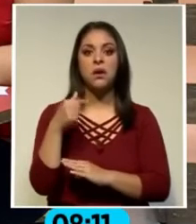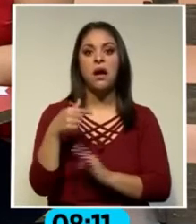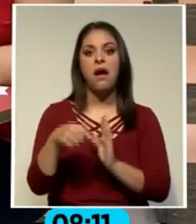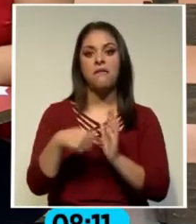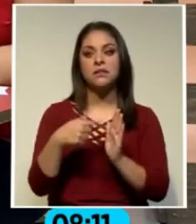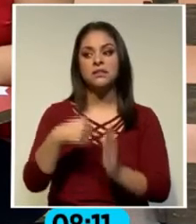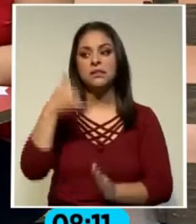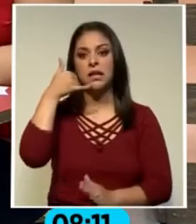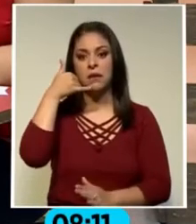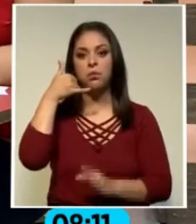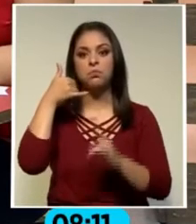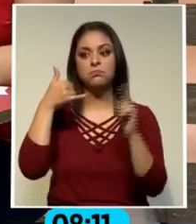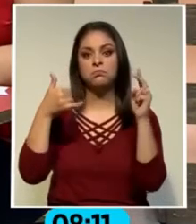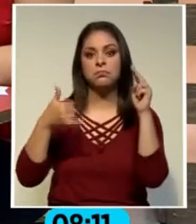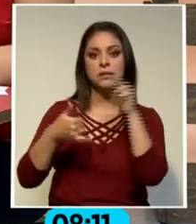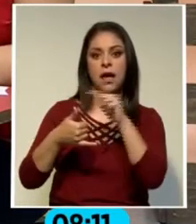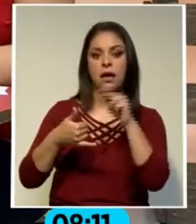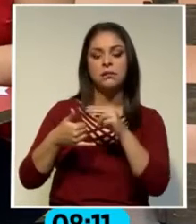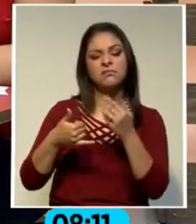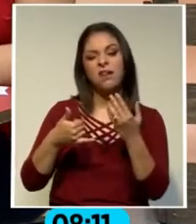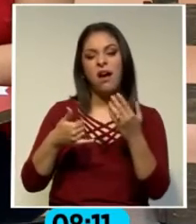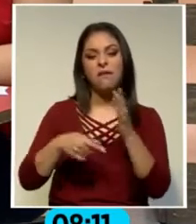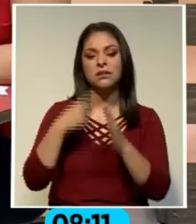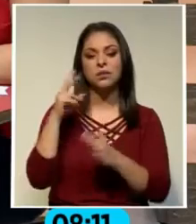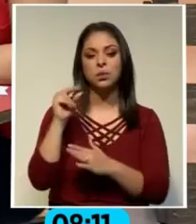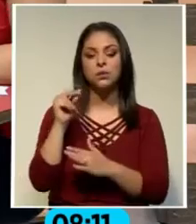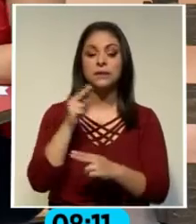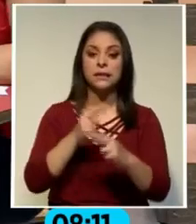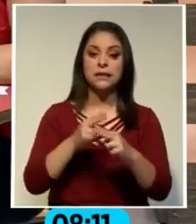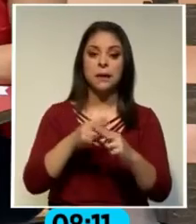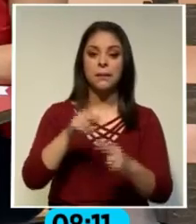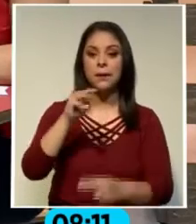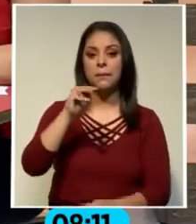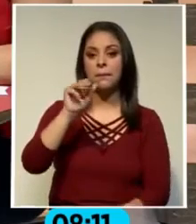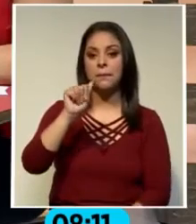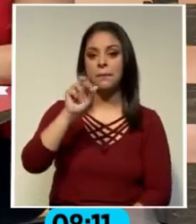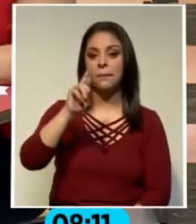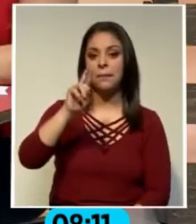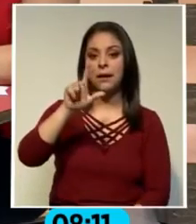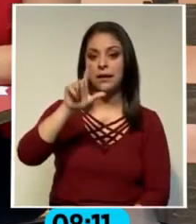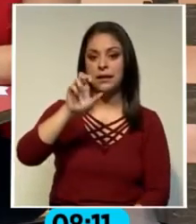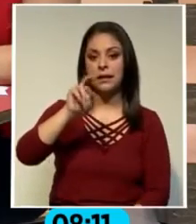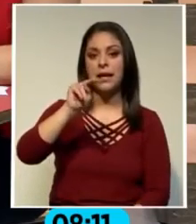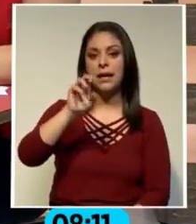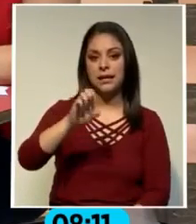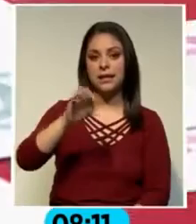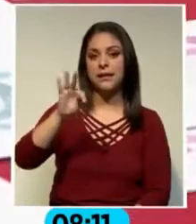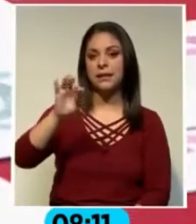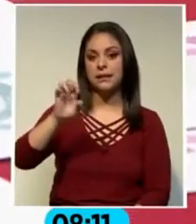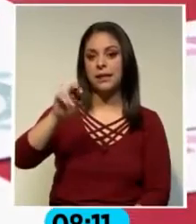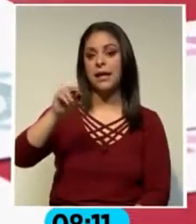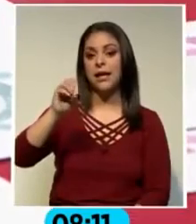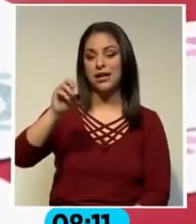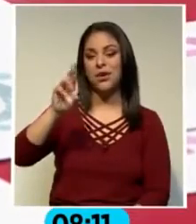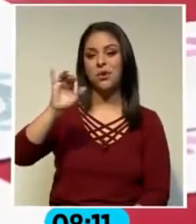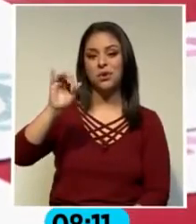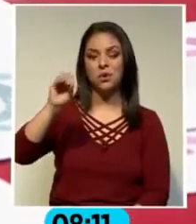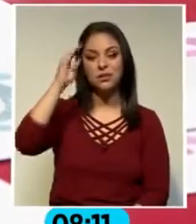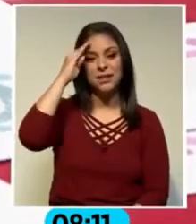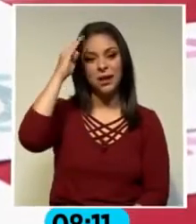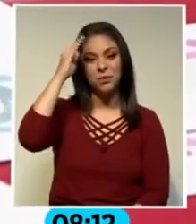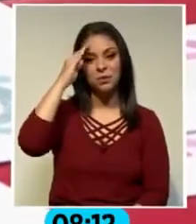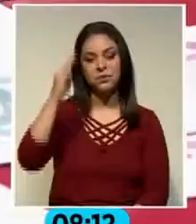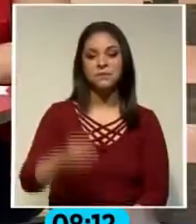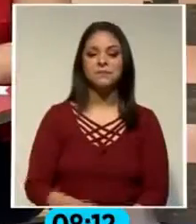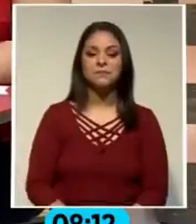veces cuesta. Se llama Marlene Tenorio. Ah, un saludo, doña Marlene. Hoy sí, ella está en casa. Ay, vea, buenos días.